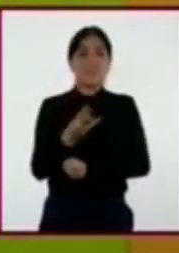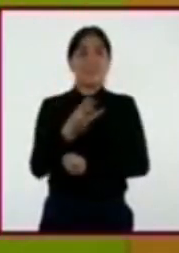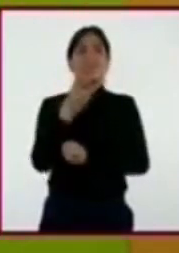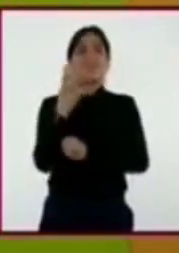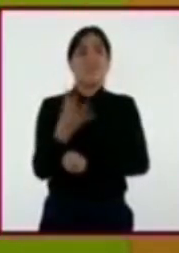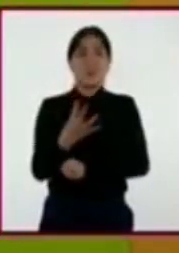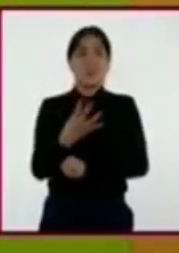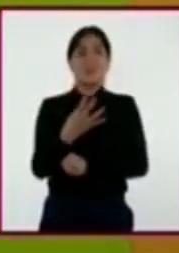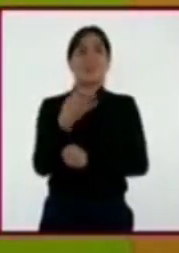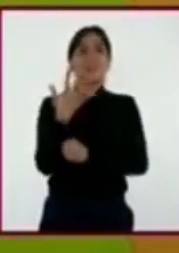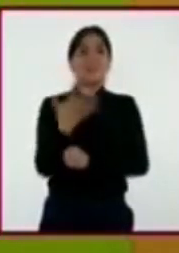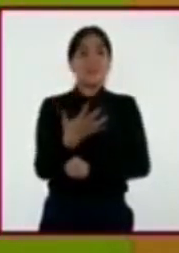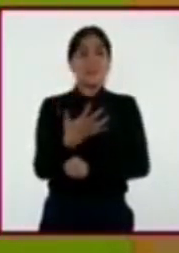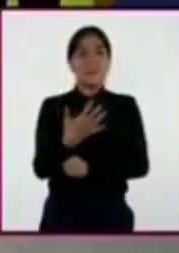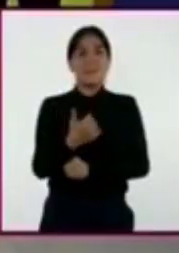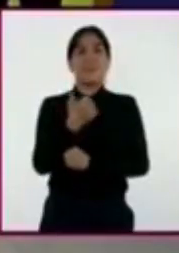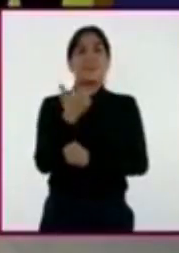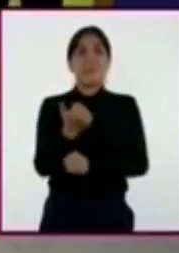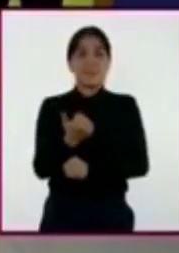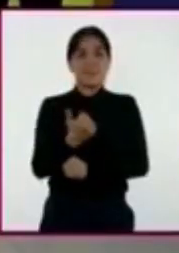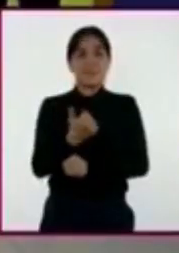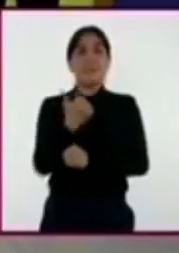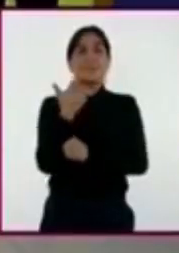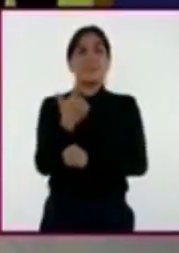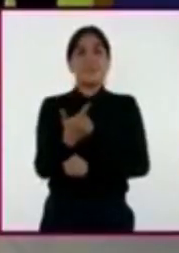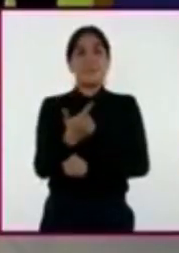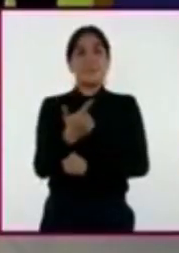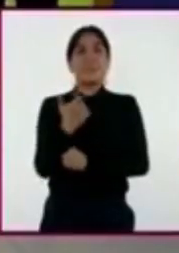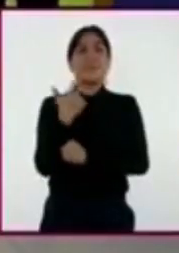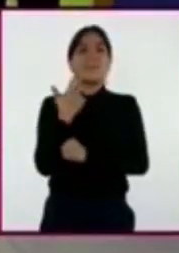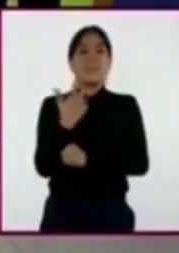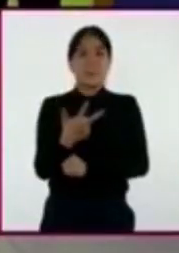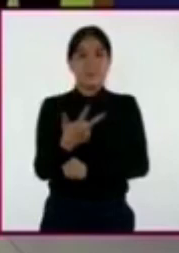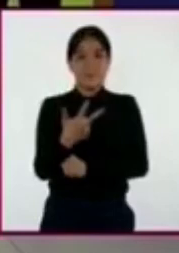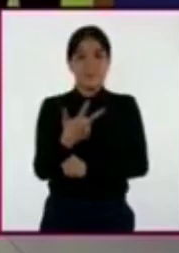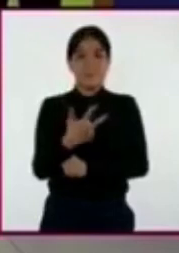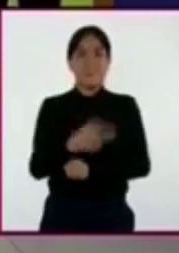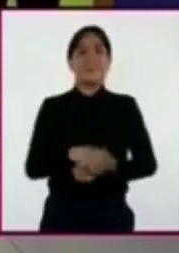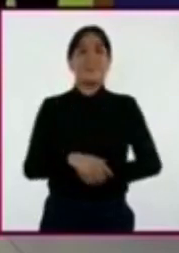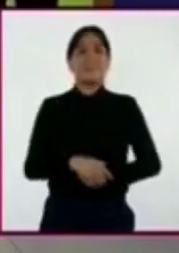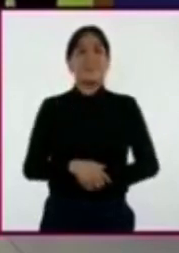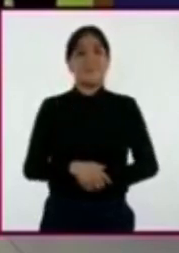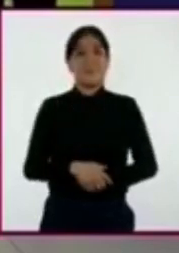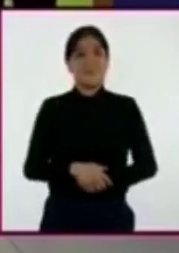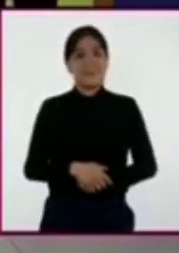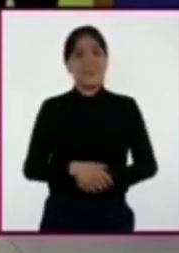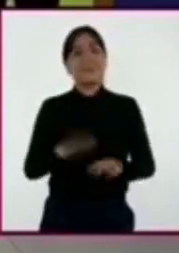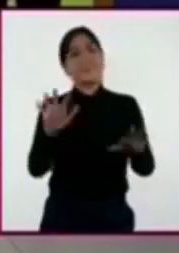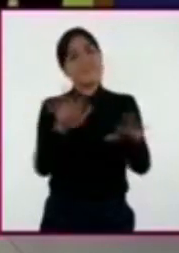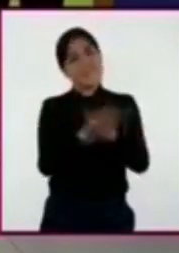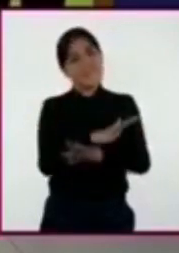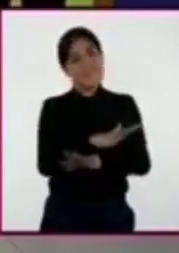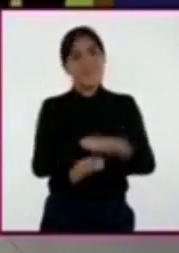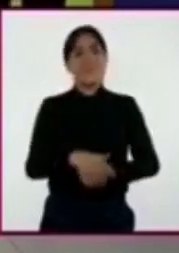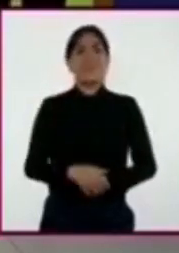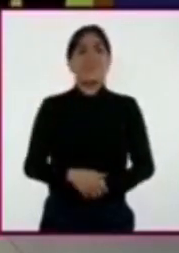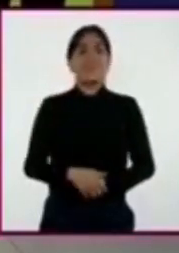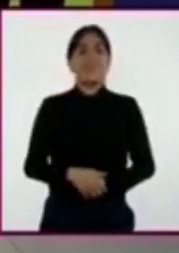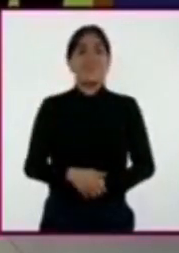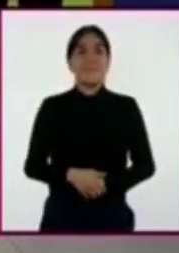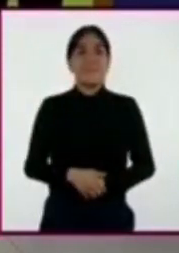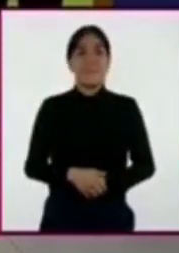3, 4, 5, 6, 7, 8. Cambio. Vamos